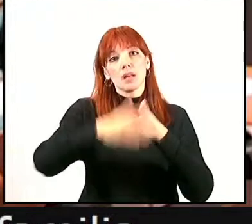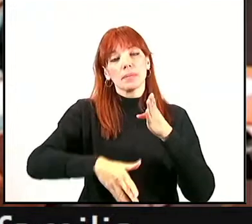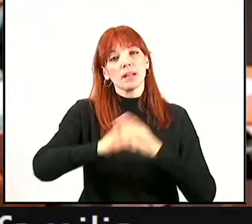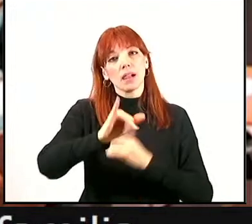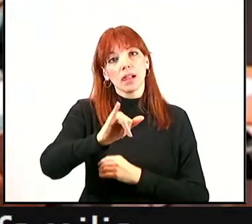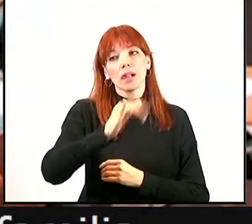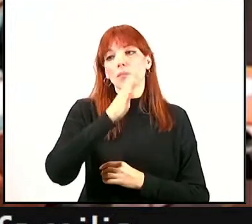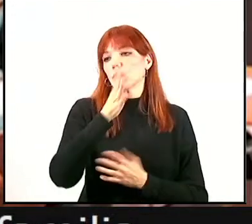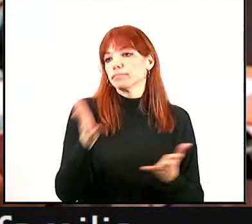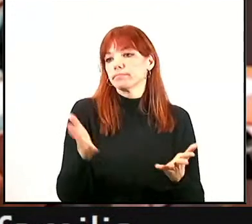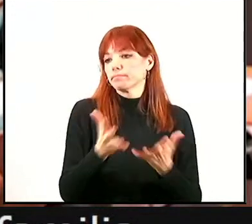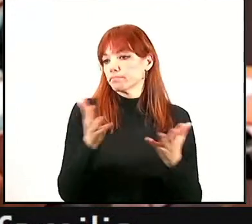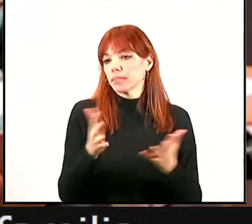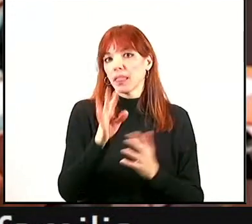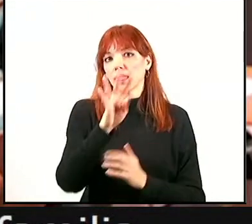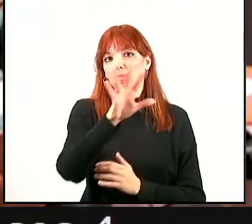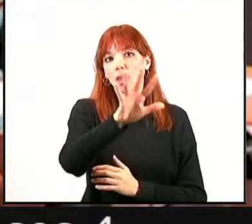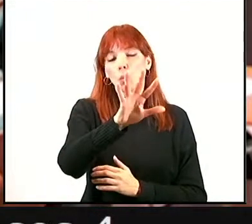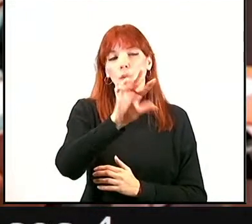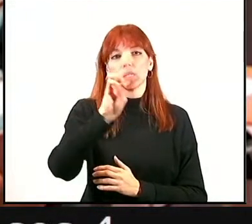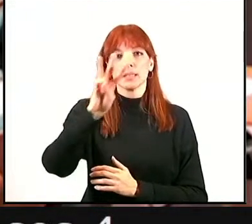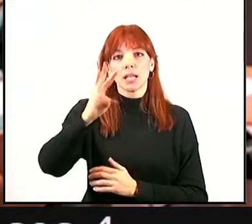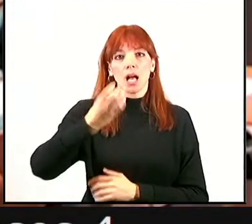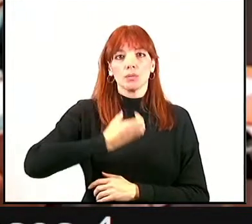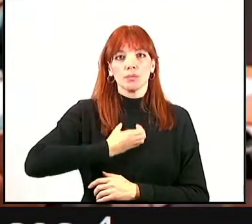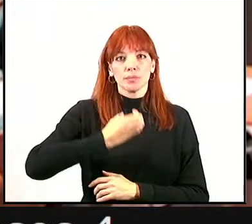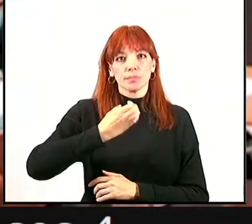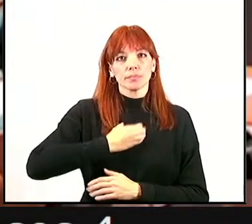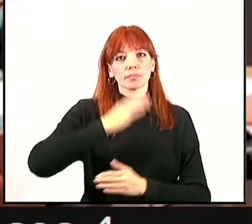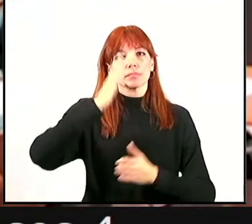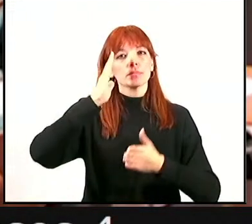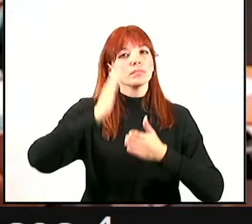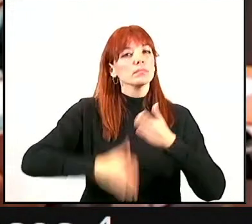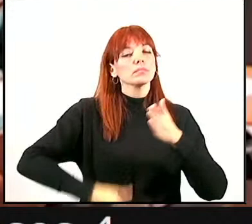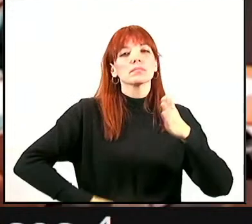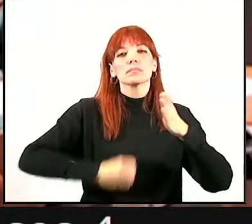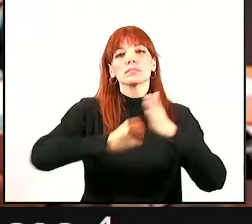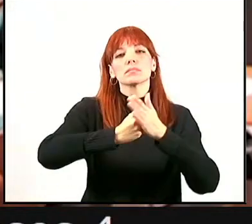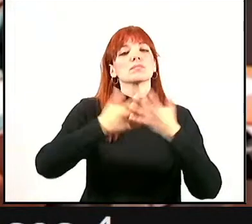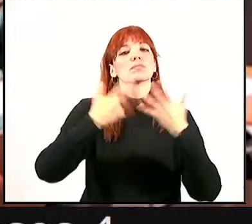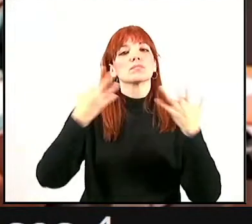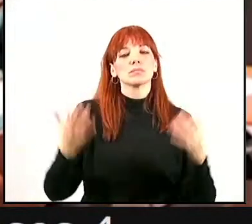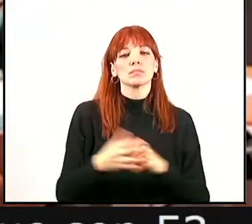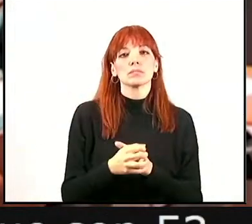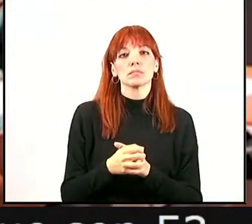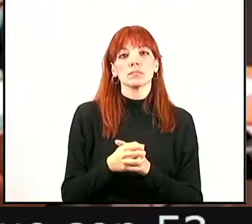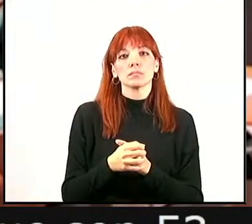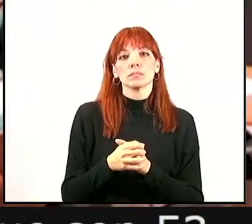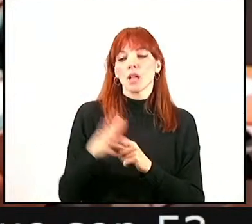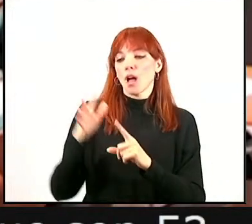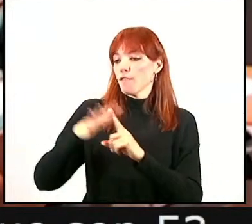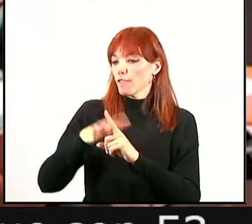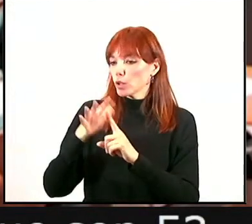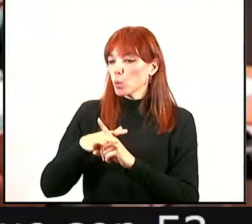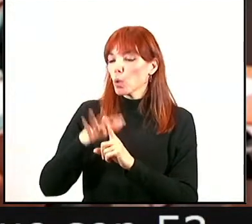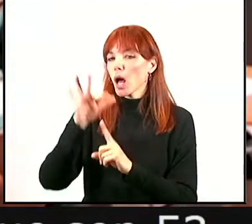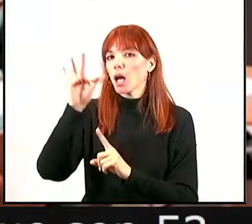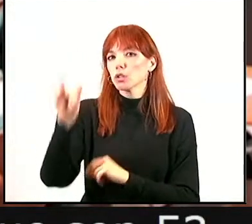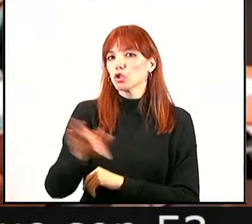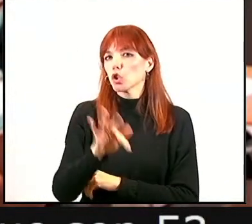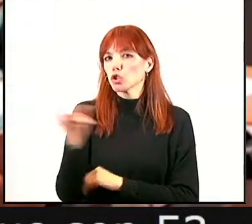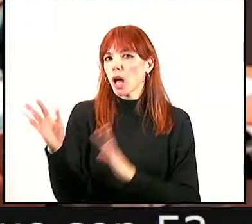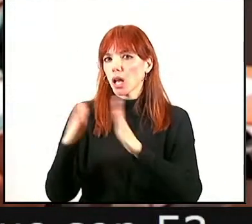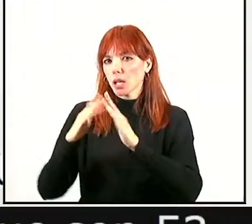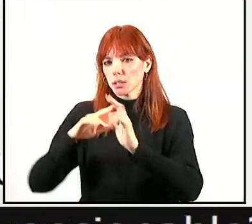son 53, ha dicho, ayuntamientos? ¿Cuál es el límite de lo subvencionable? ¿La totalidad de la factura para reparar la vivienda a su estado